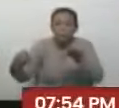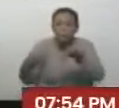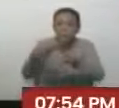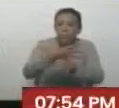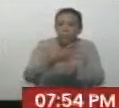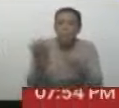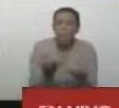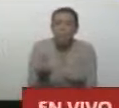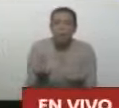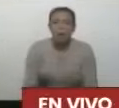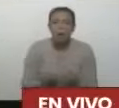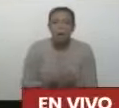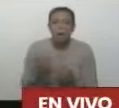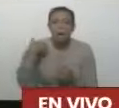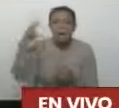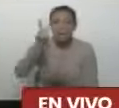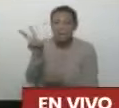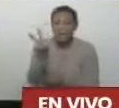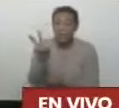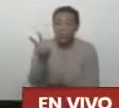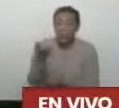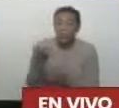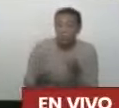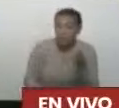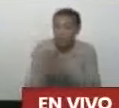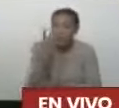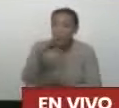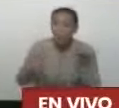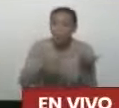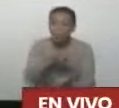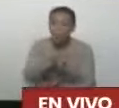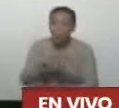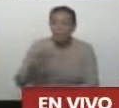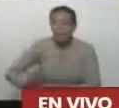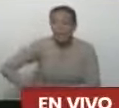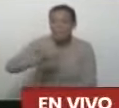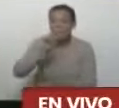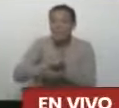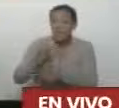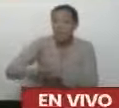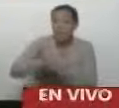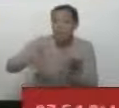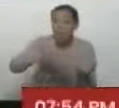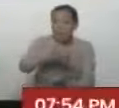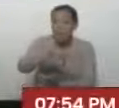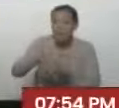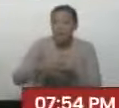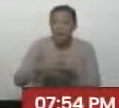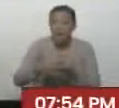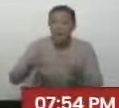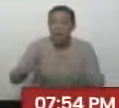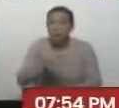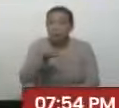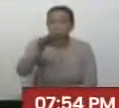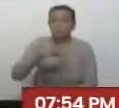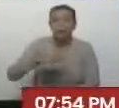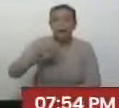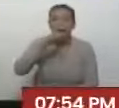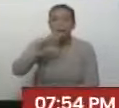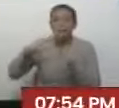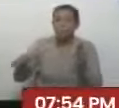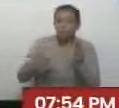porque aquí en Venezuela los problemas más principales son las inundaciones. Que